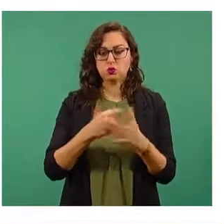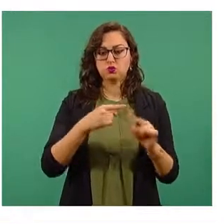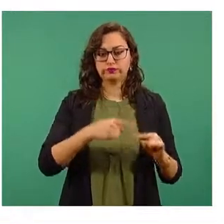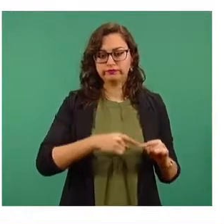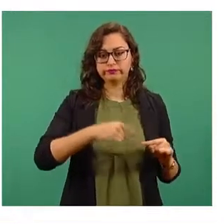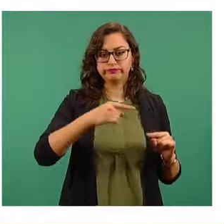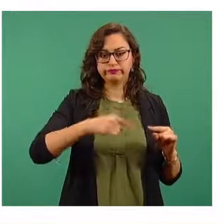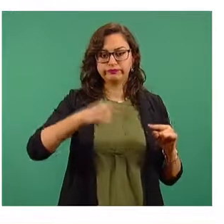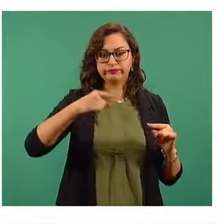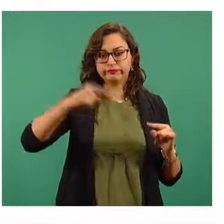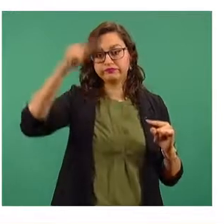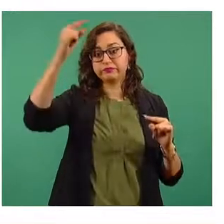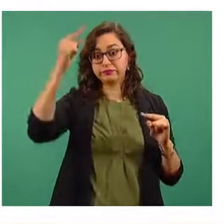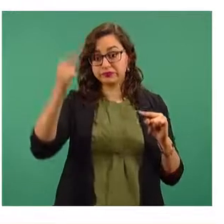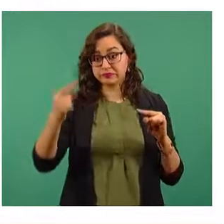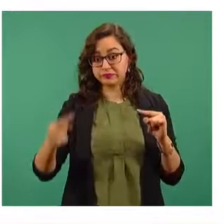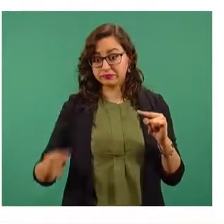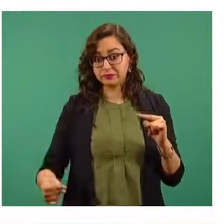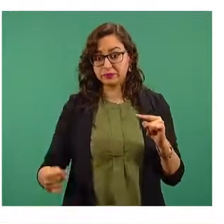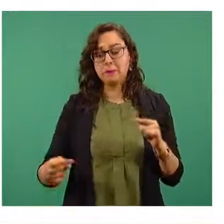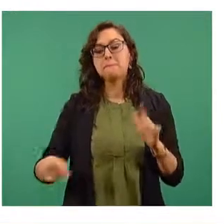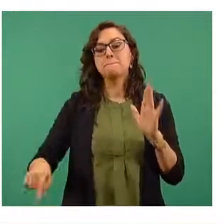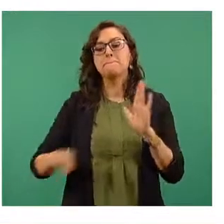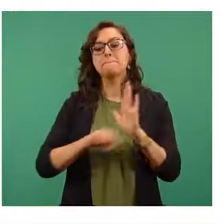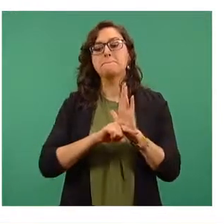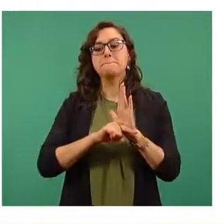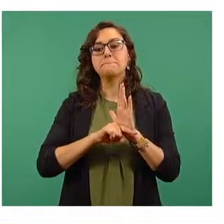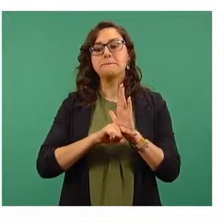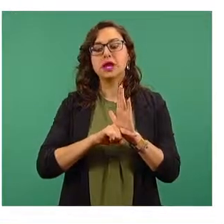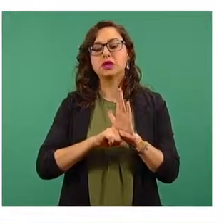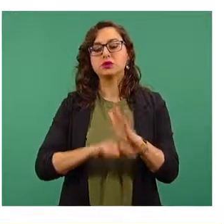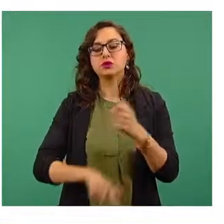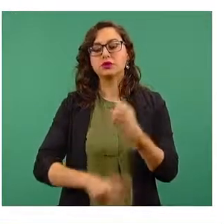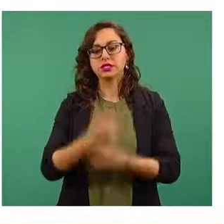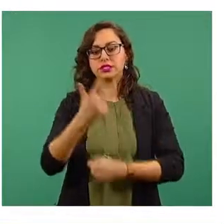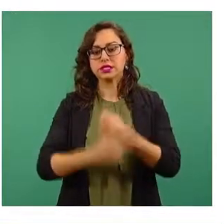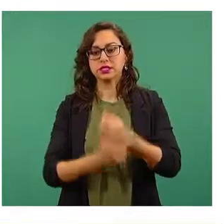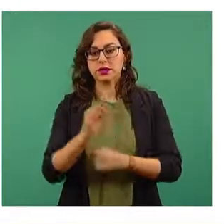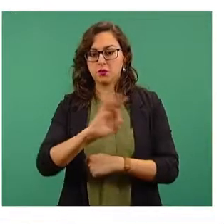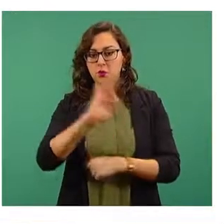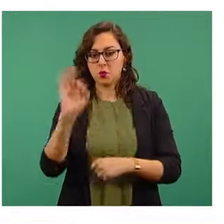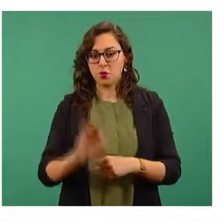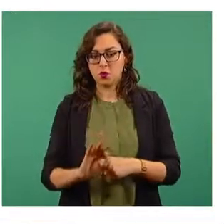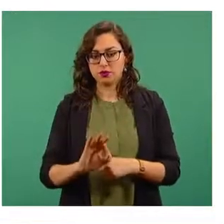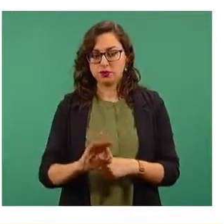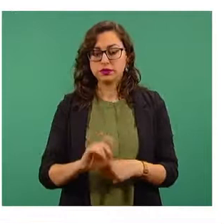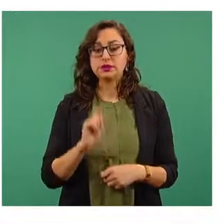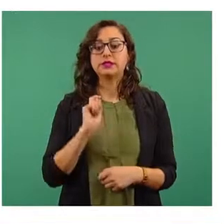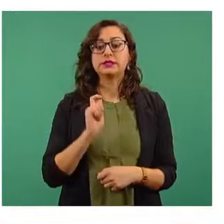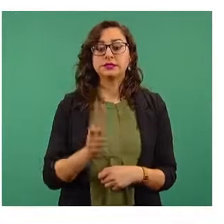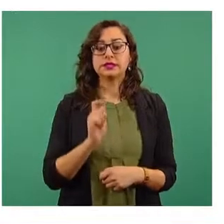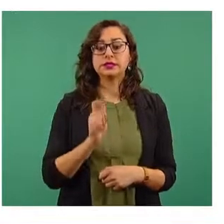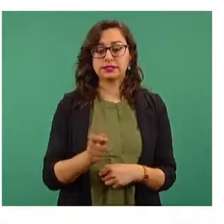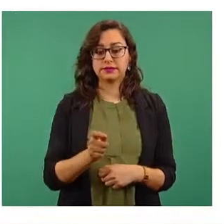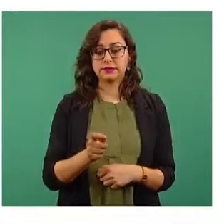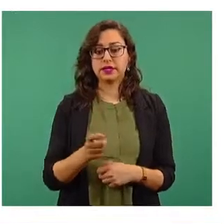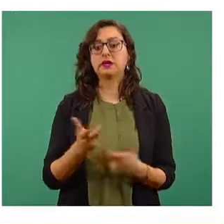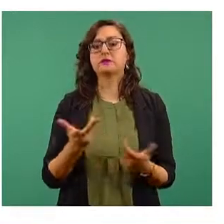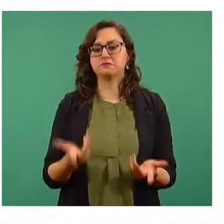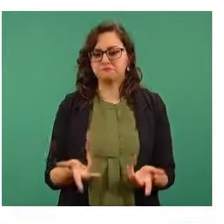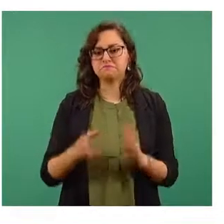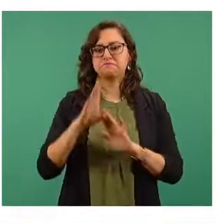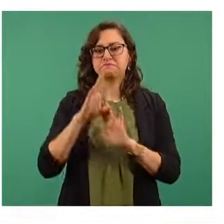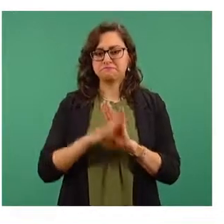curva de menos 13% que se ha mantenido en las últimas semanas. Lo que nos dice en color verde que